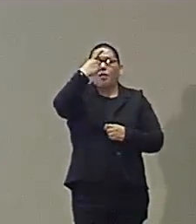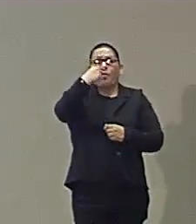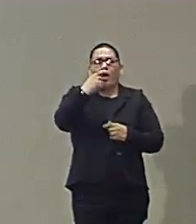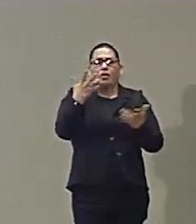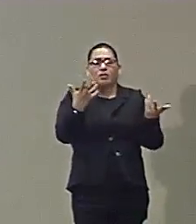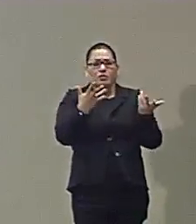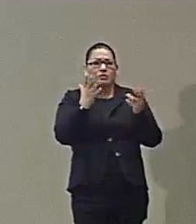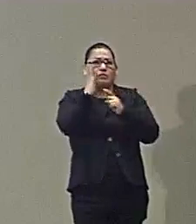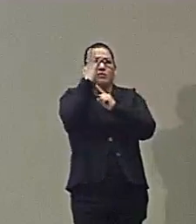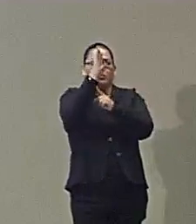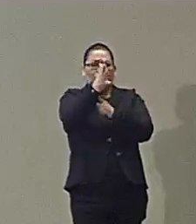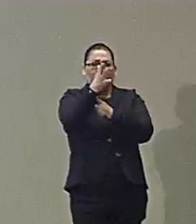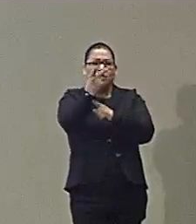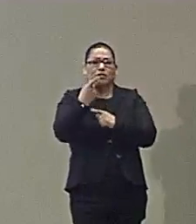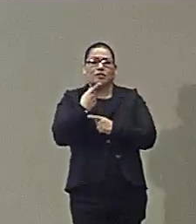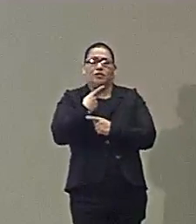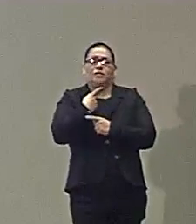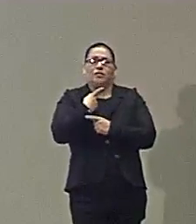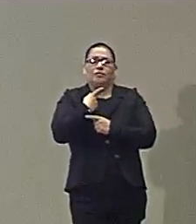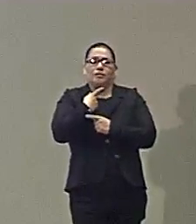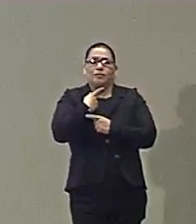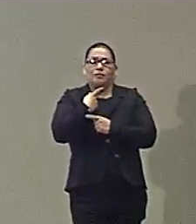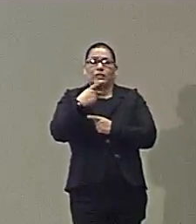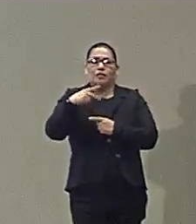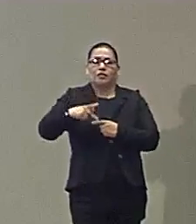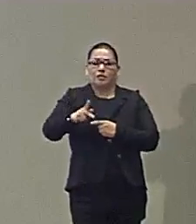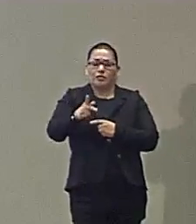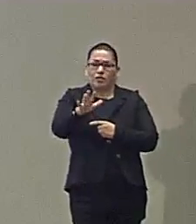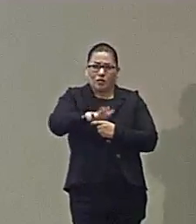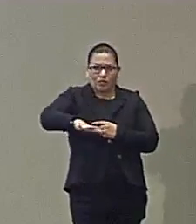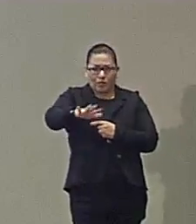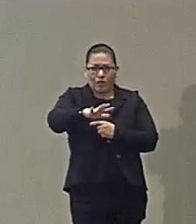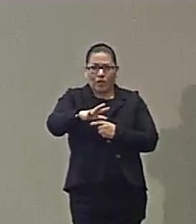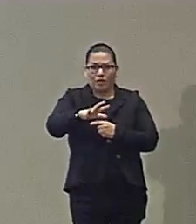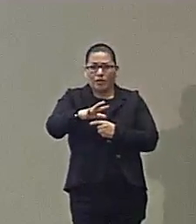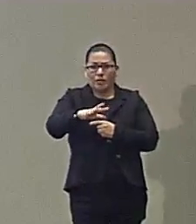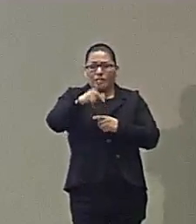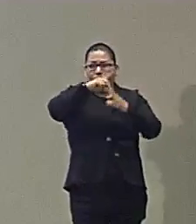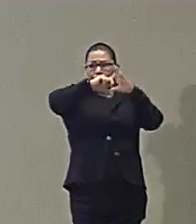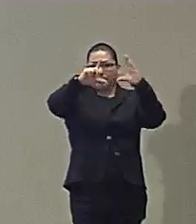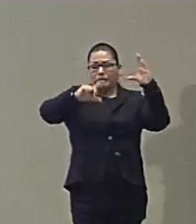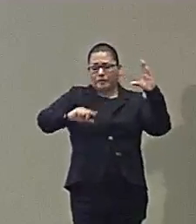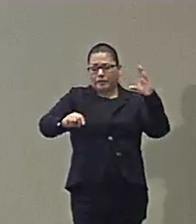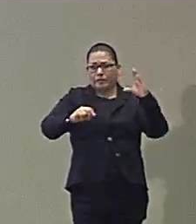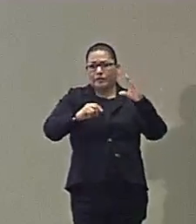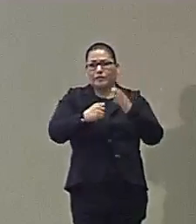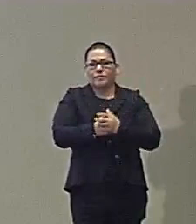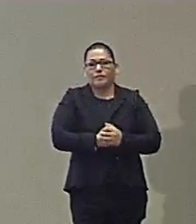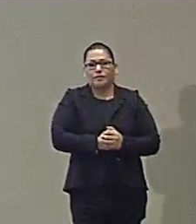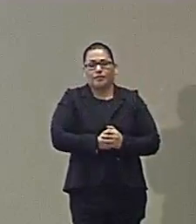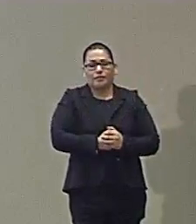promover el patrimonio cultural de méxico el pilar de nuestra diversidad